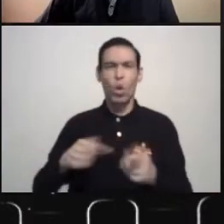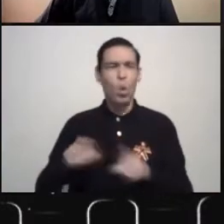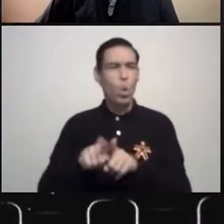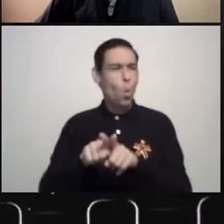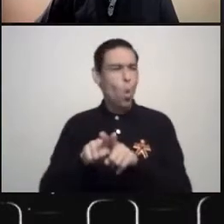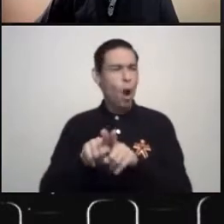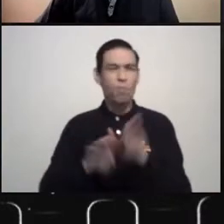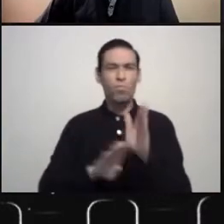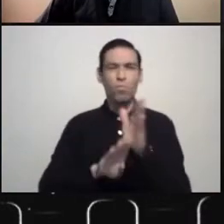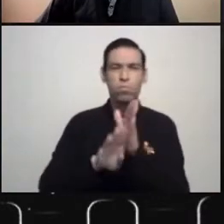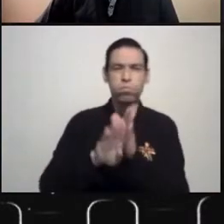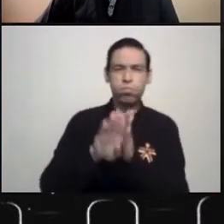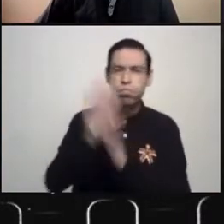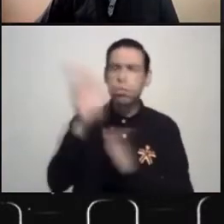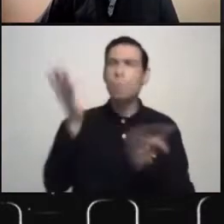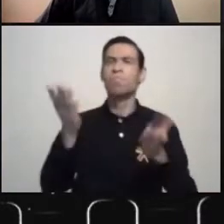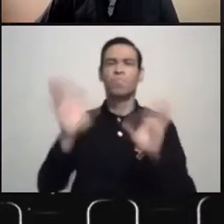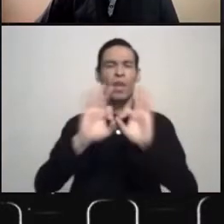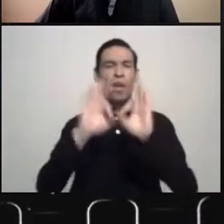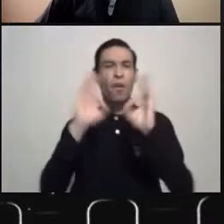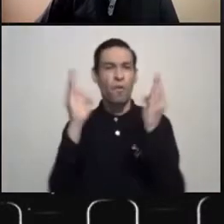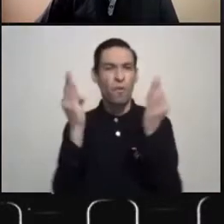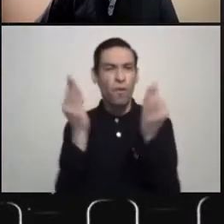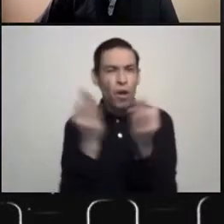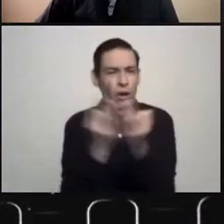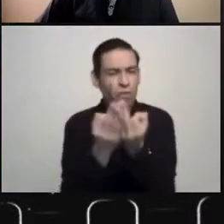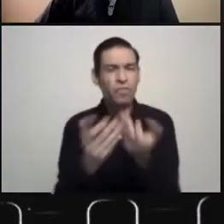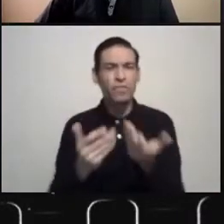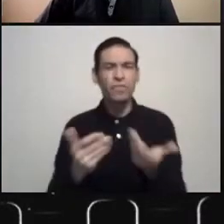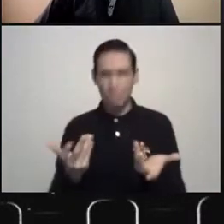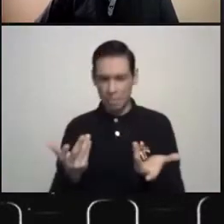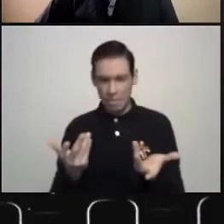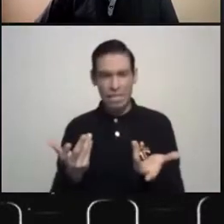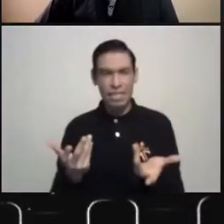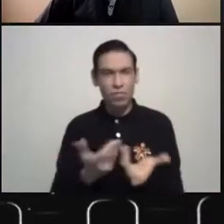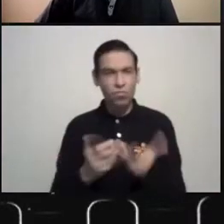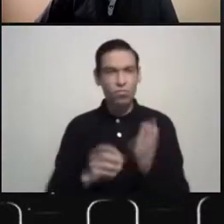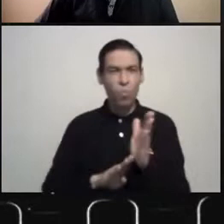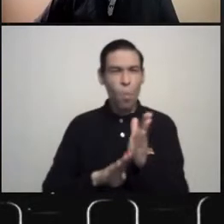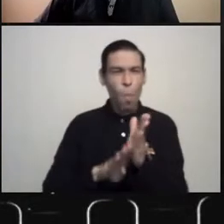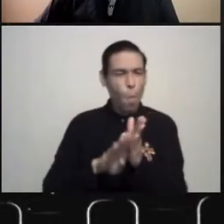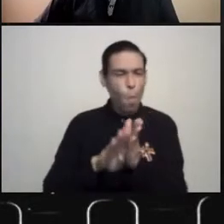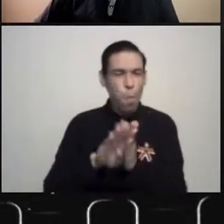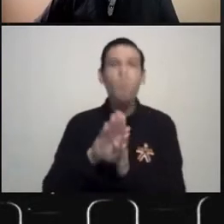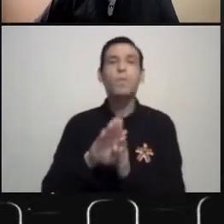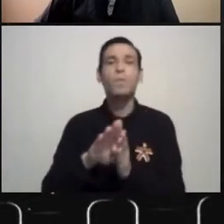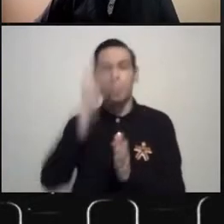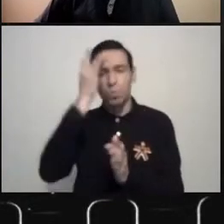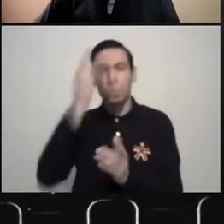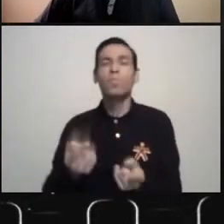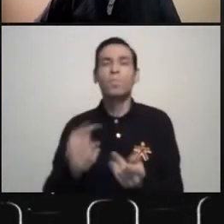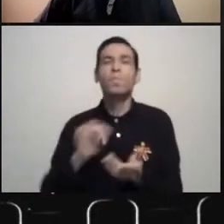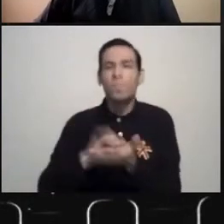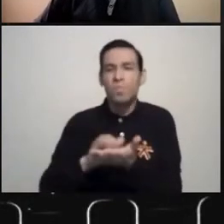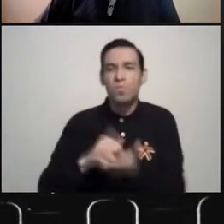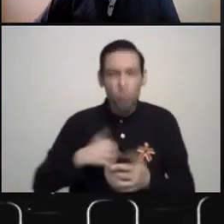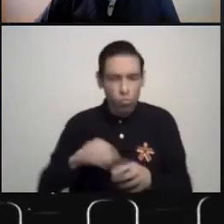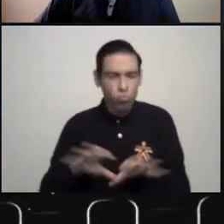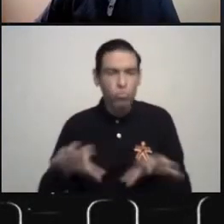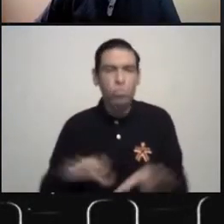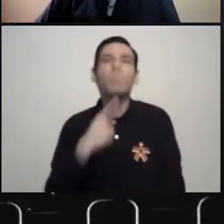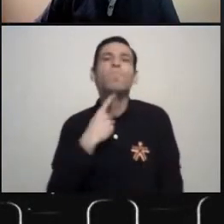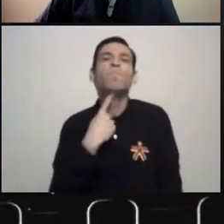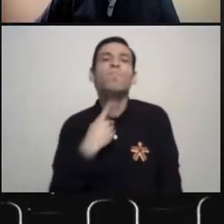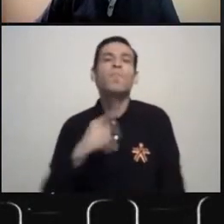familia, poder dar cosas a mi familia, haciendo lo que me gusta y solo haciendo lo que me gusta. Sí, pues